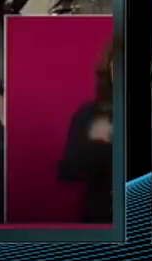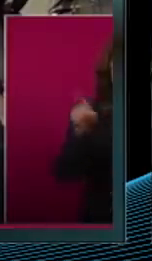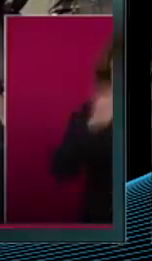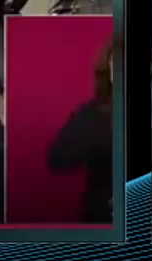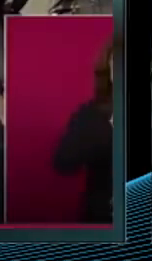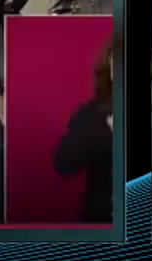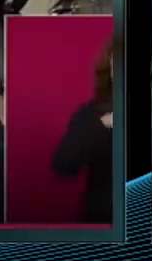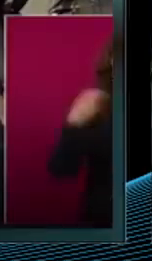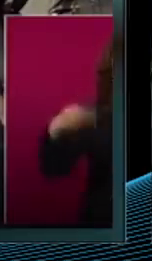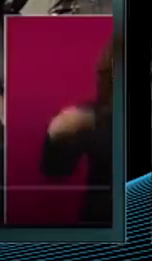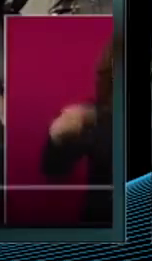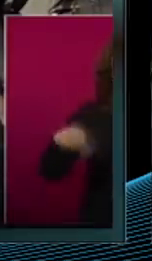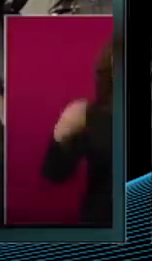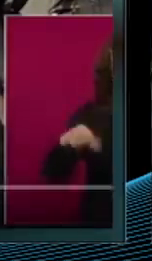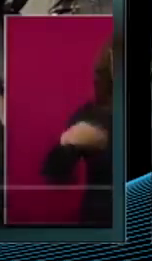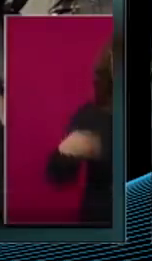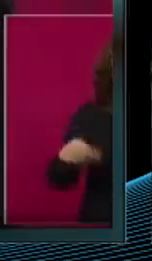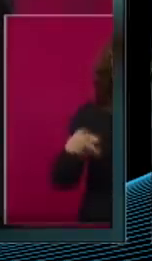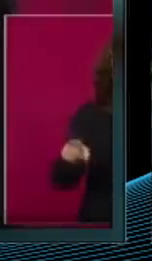Española.